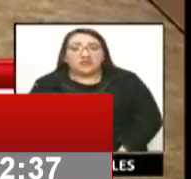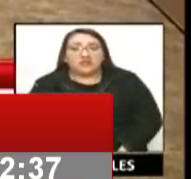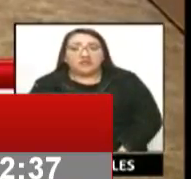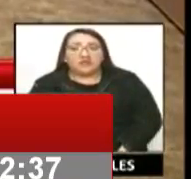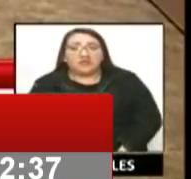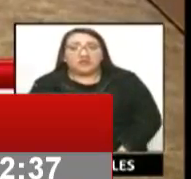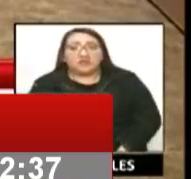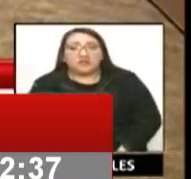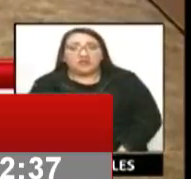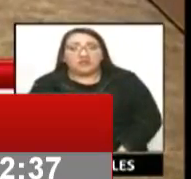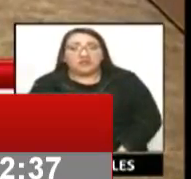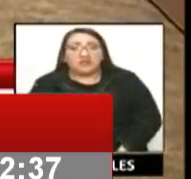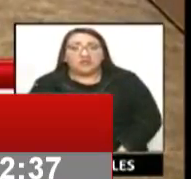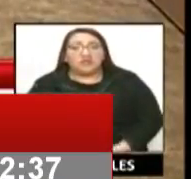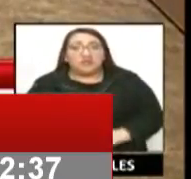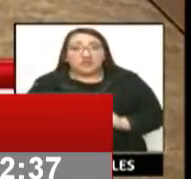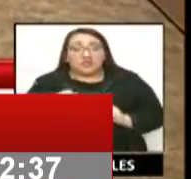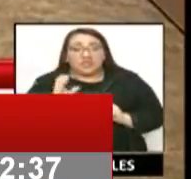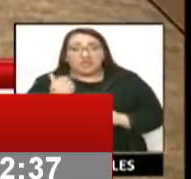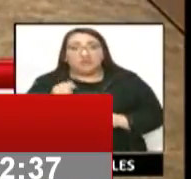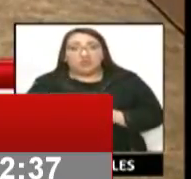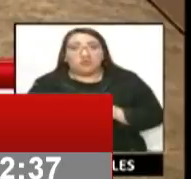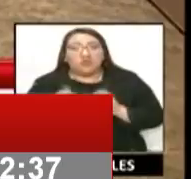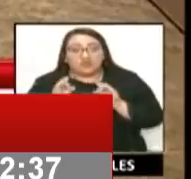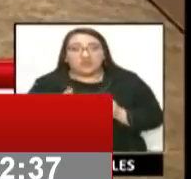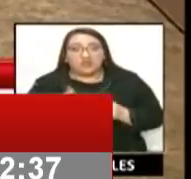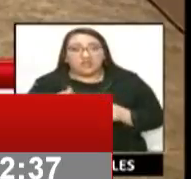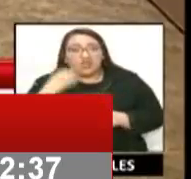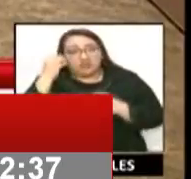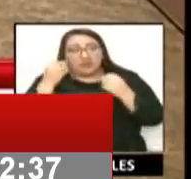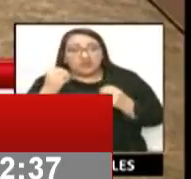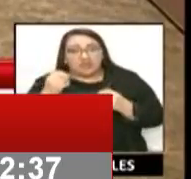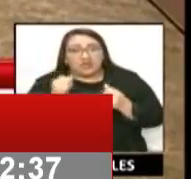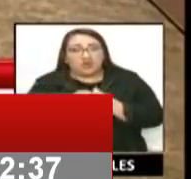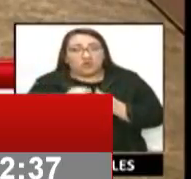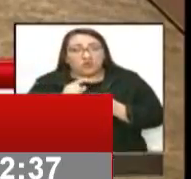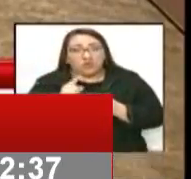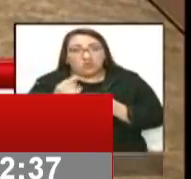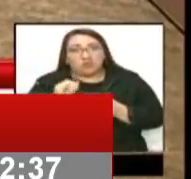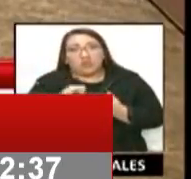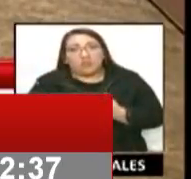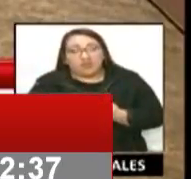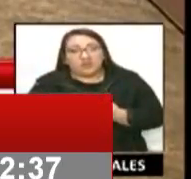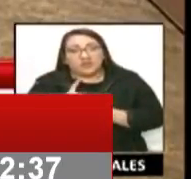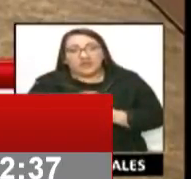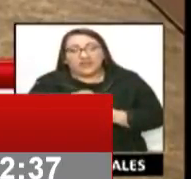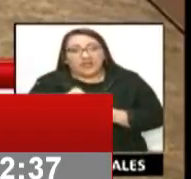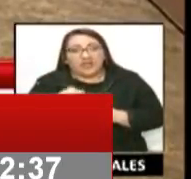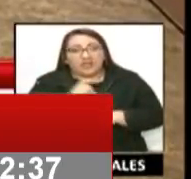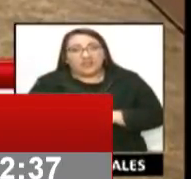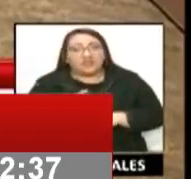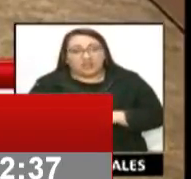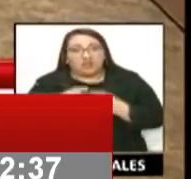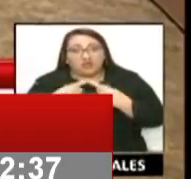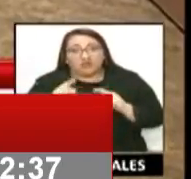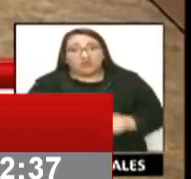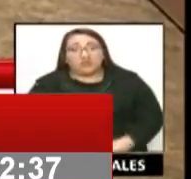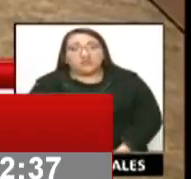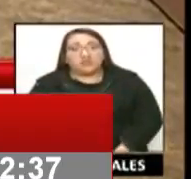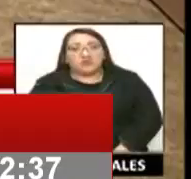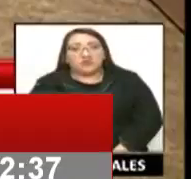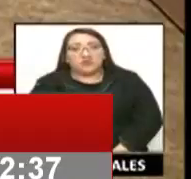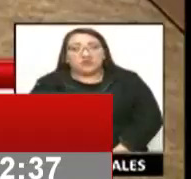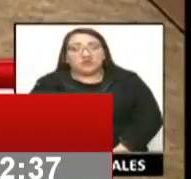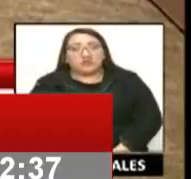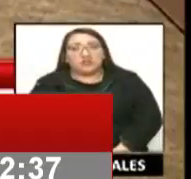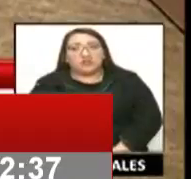estos momentos ya el debate se viene centrando solamente en el tema de lo que vendría a ser el número de representantes tanto en la